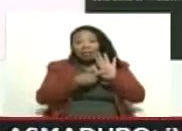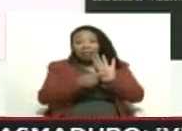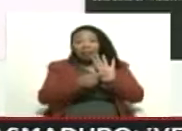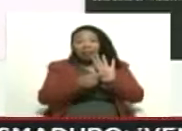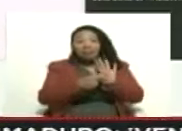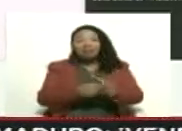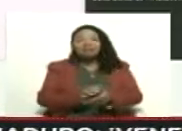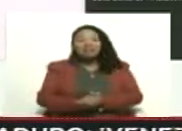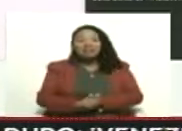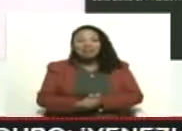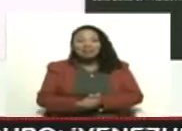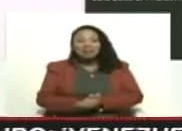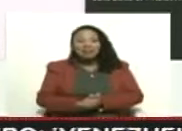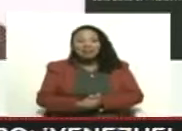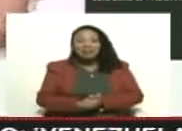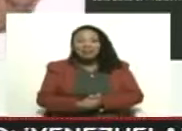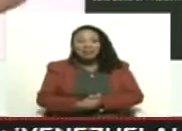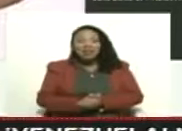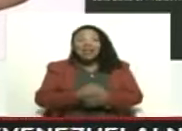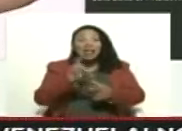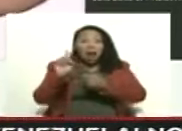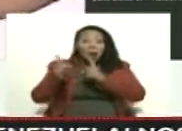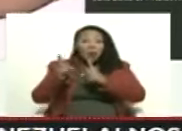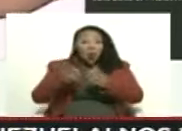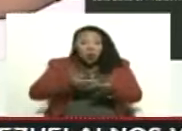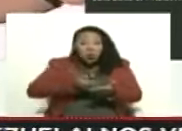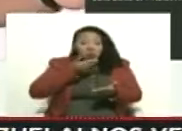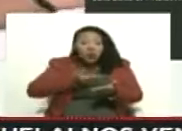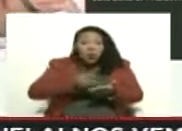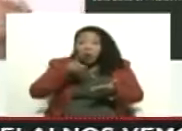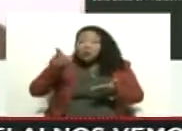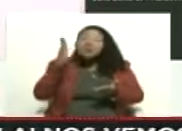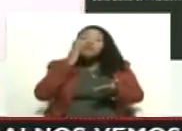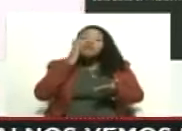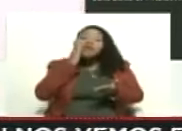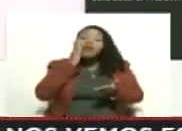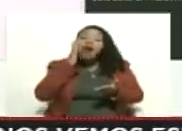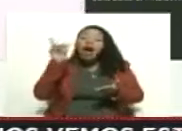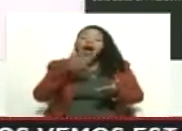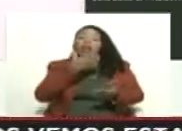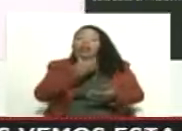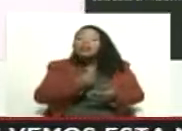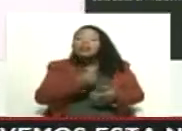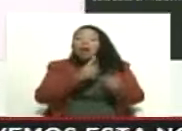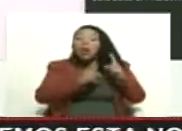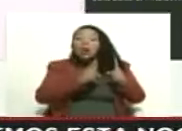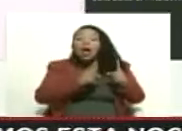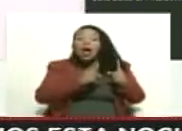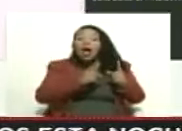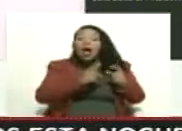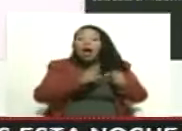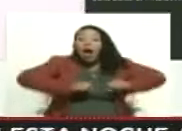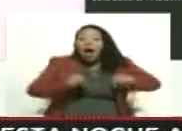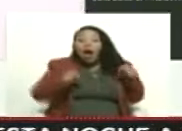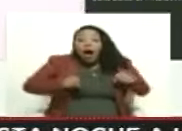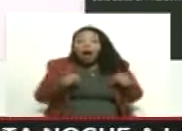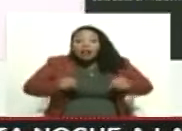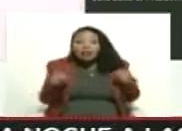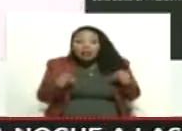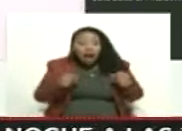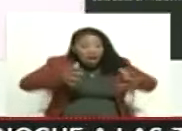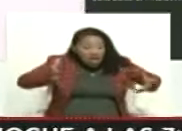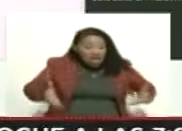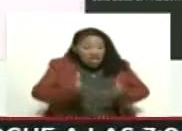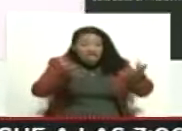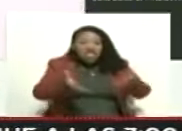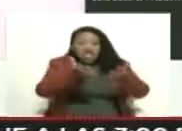claro ya y hacen los sancochos que hacía tu mamá en en diciembre que es la gallina completa y después esa gallina la